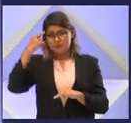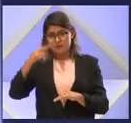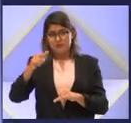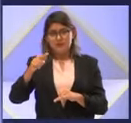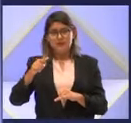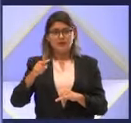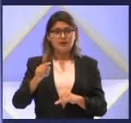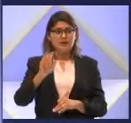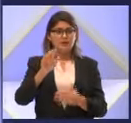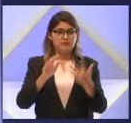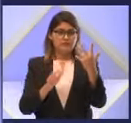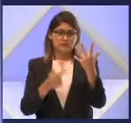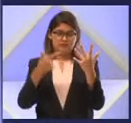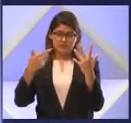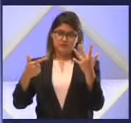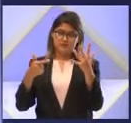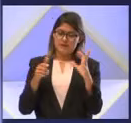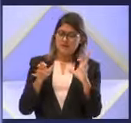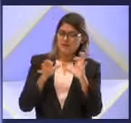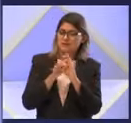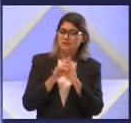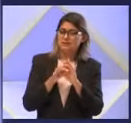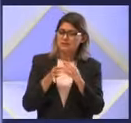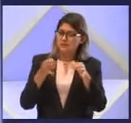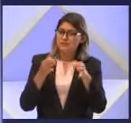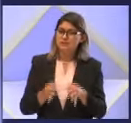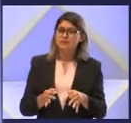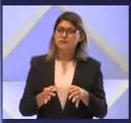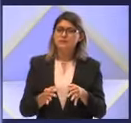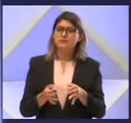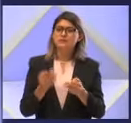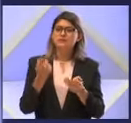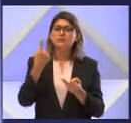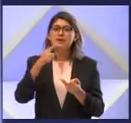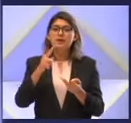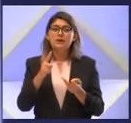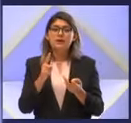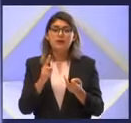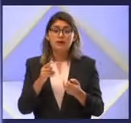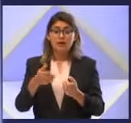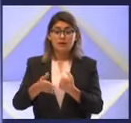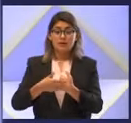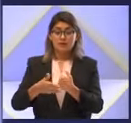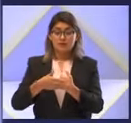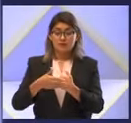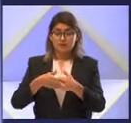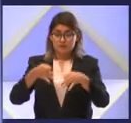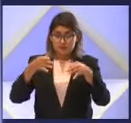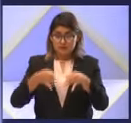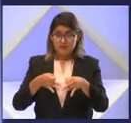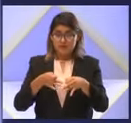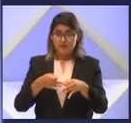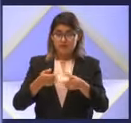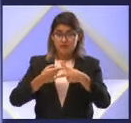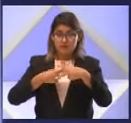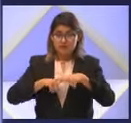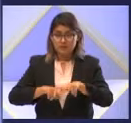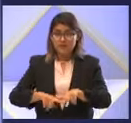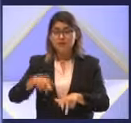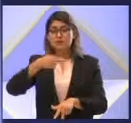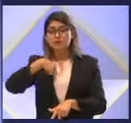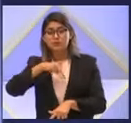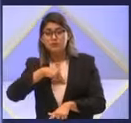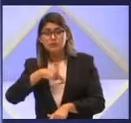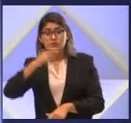5g que su integración va a hacer que cuando estemos disfrutando de estos servicios pues